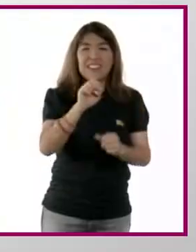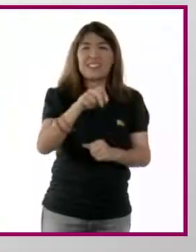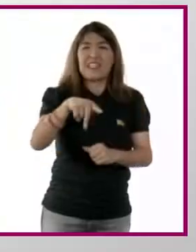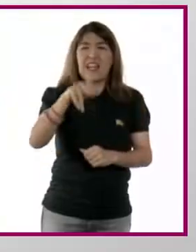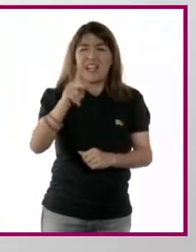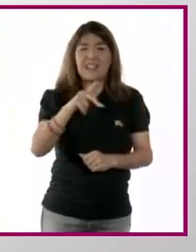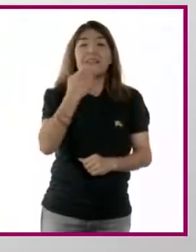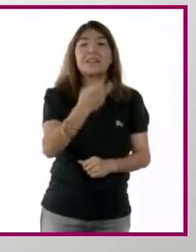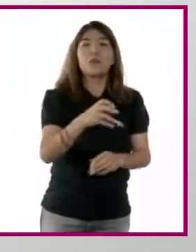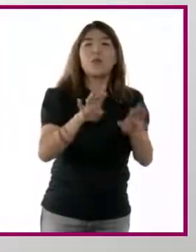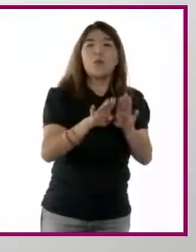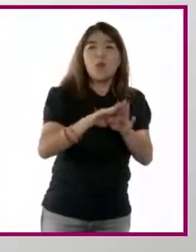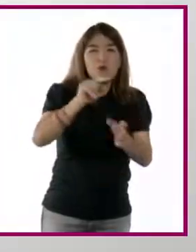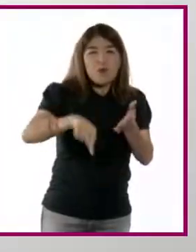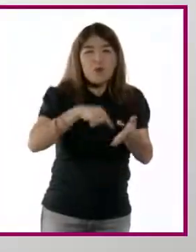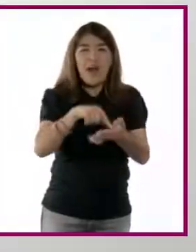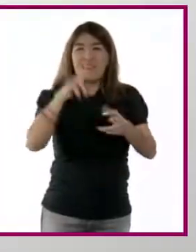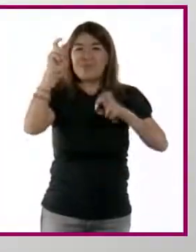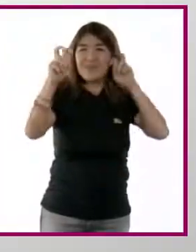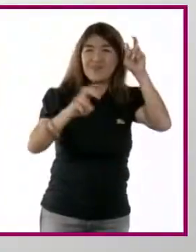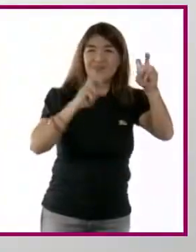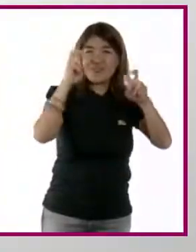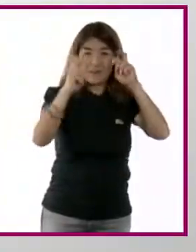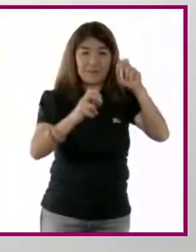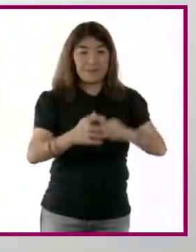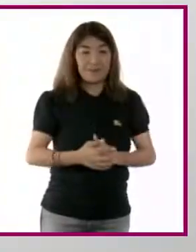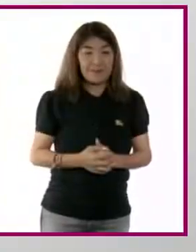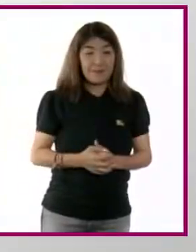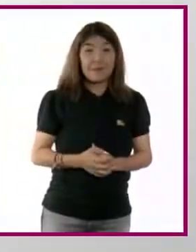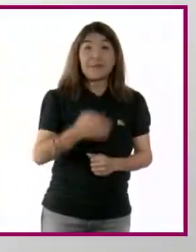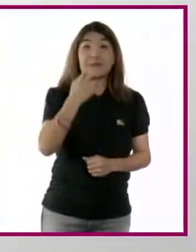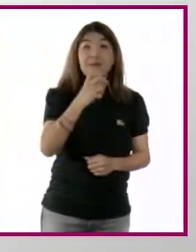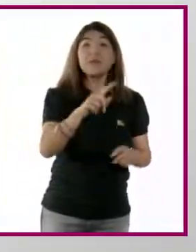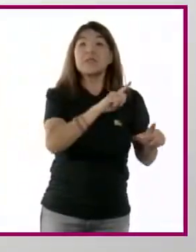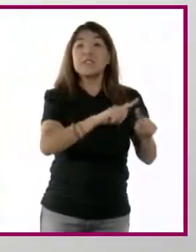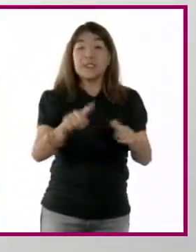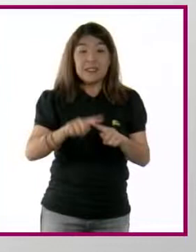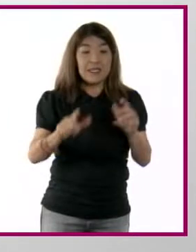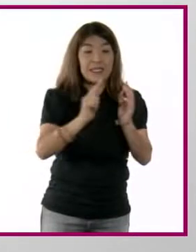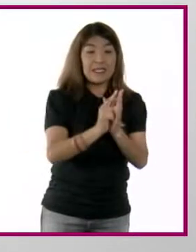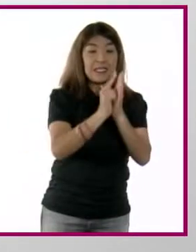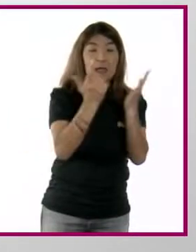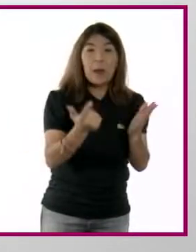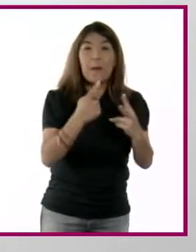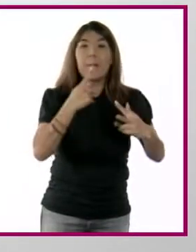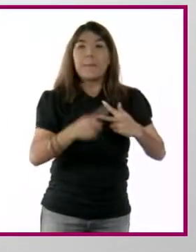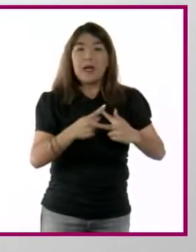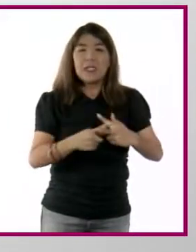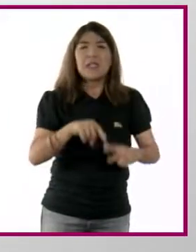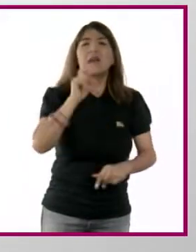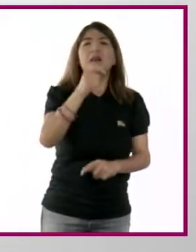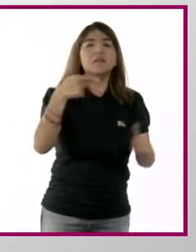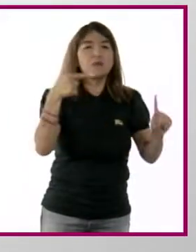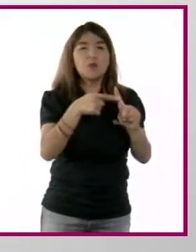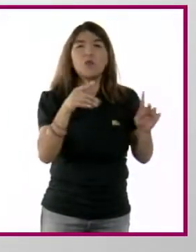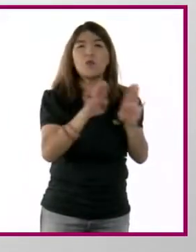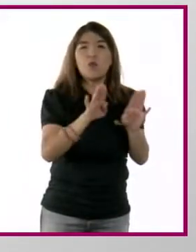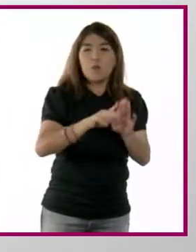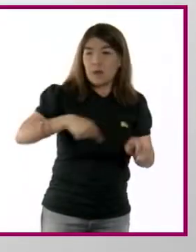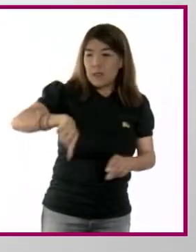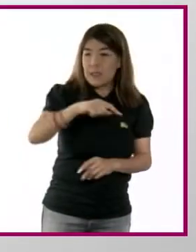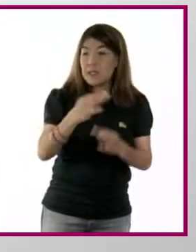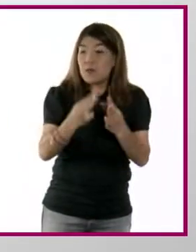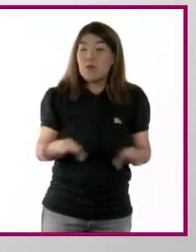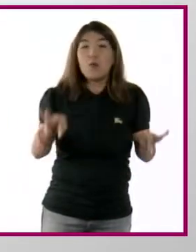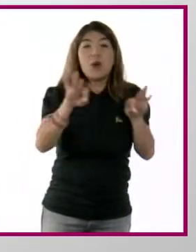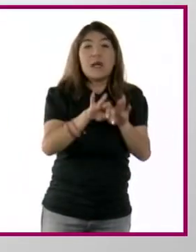también de elementos fantásticos. También fue autor de diversos textos matemáticos, trabajos dedicados a la lógica simbólica,